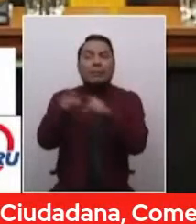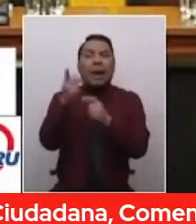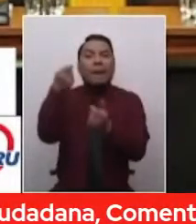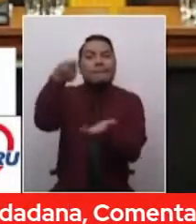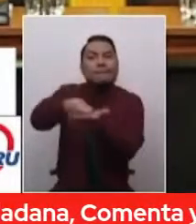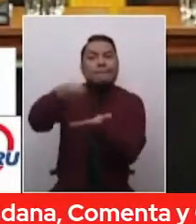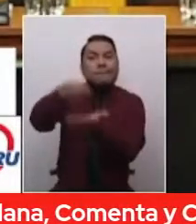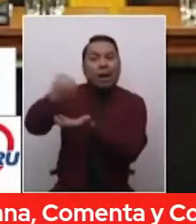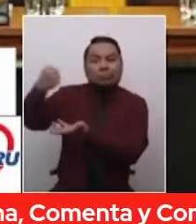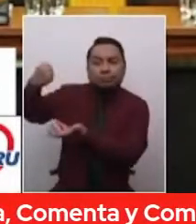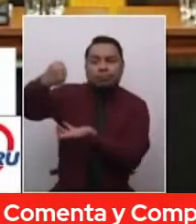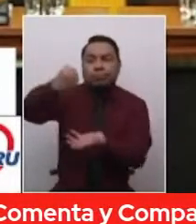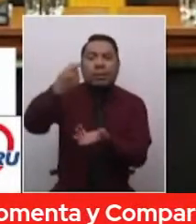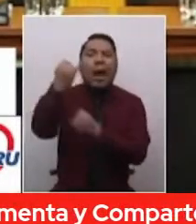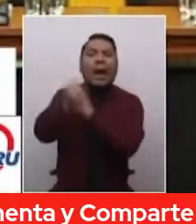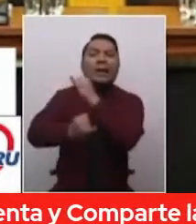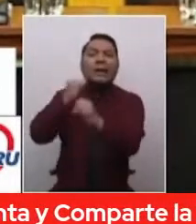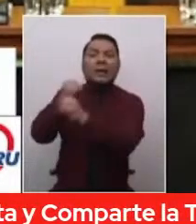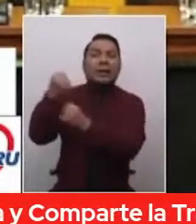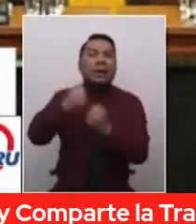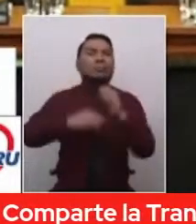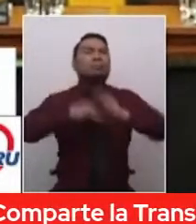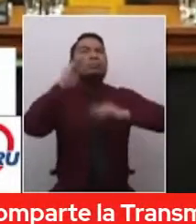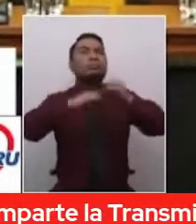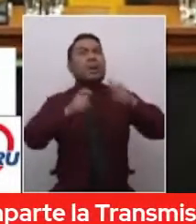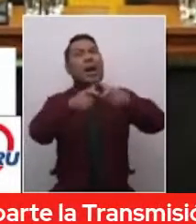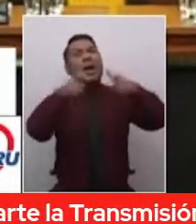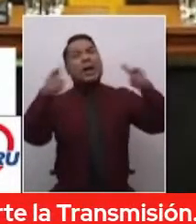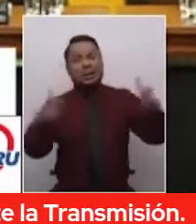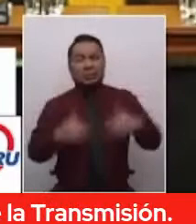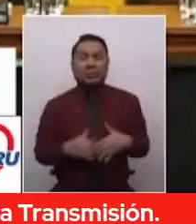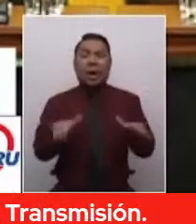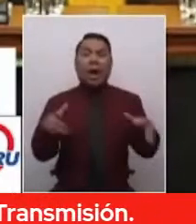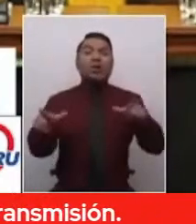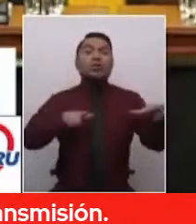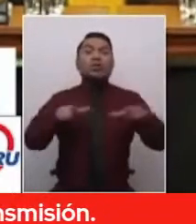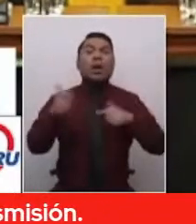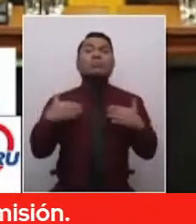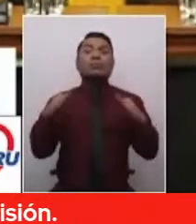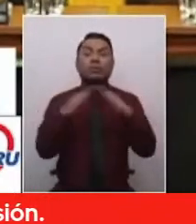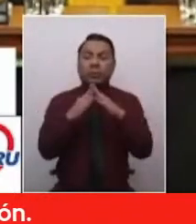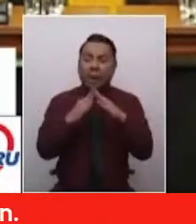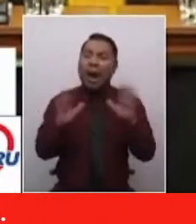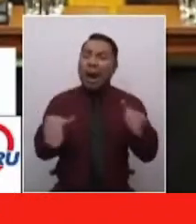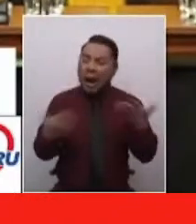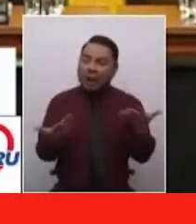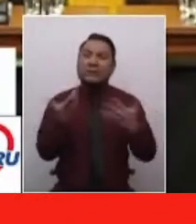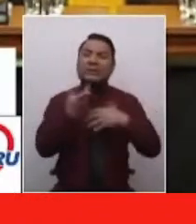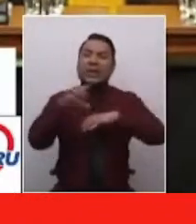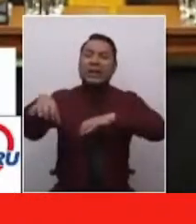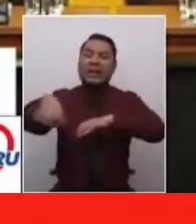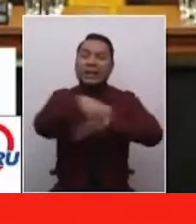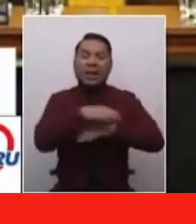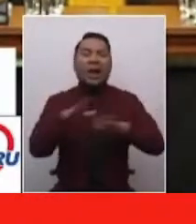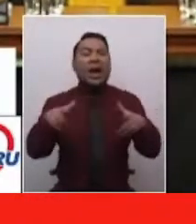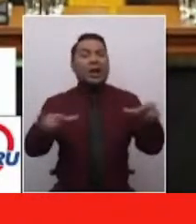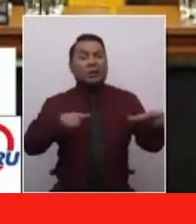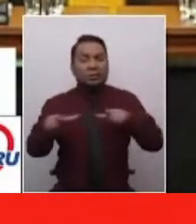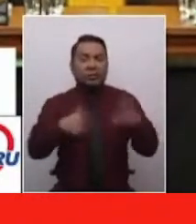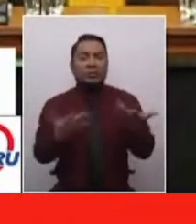proyecto de inversión, podemos construir estas grandes galerías. Hay locales de la municipalidad, hay locales de los distritos, hay locales